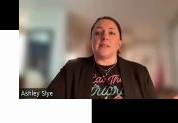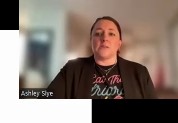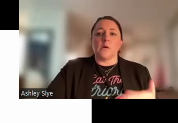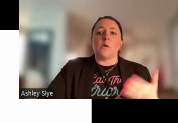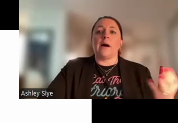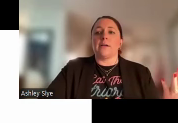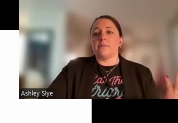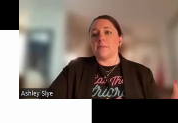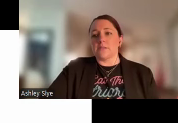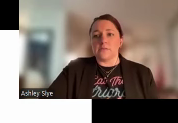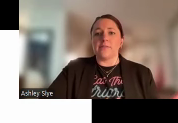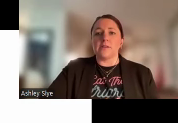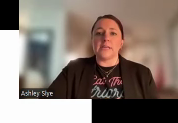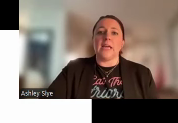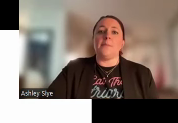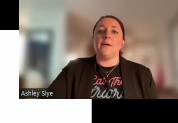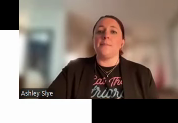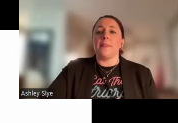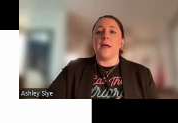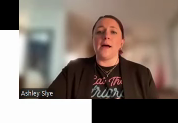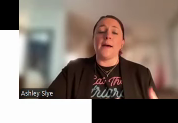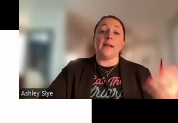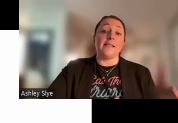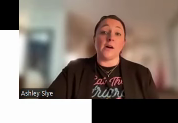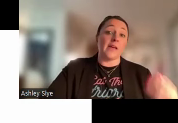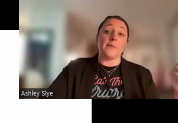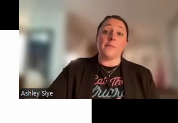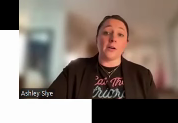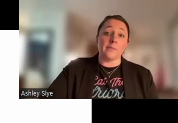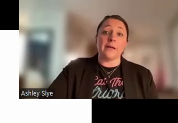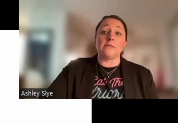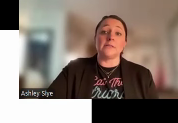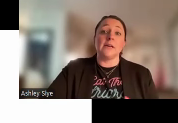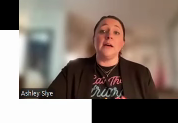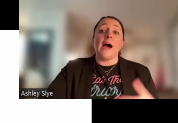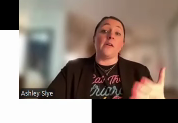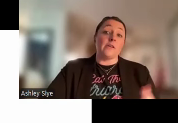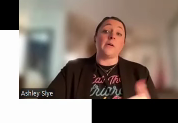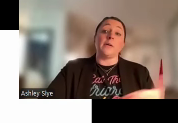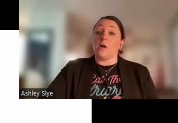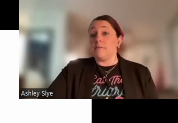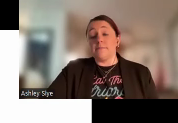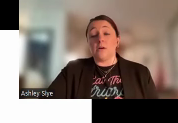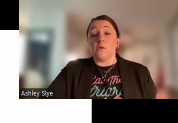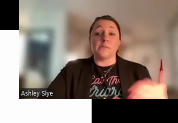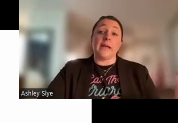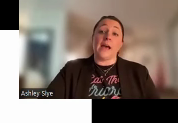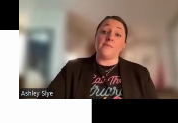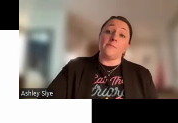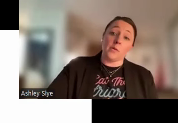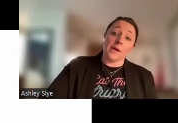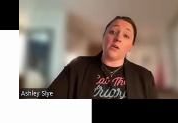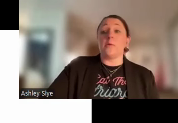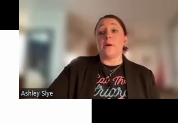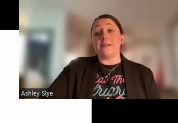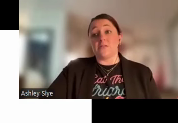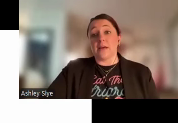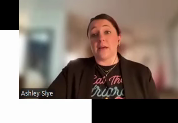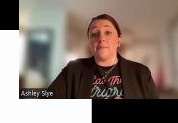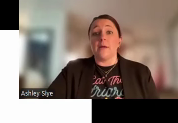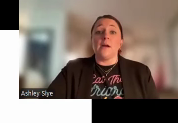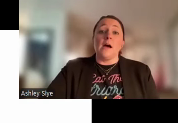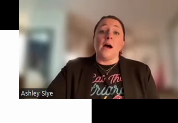algunos sobrevivientes. El PrEP inyectable es una mejor opción porque hace que no tengan que tener nada con ellos, como pastillas en